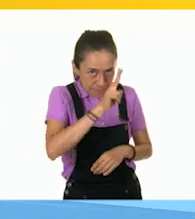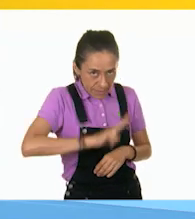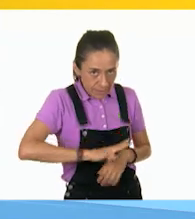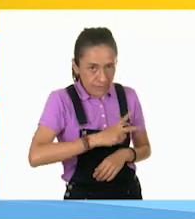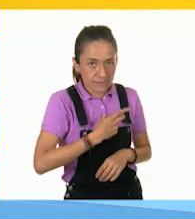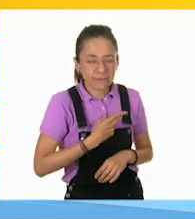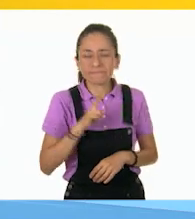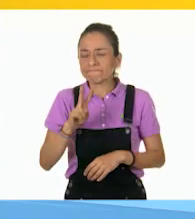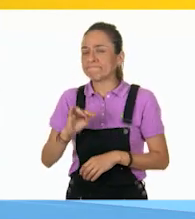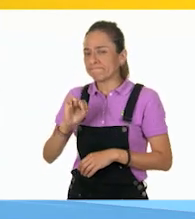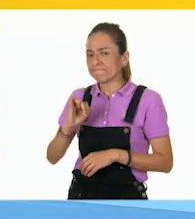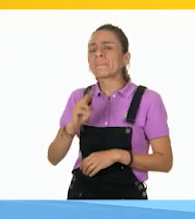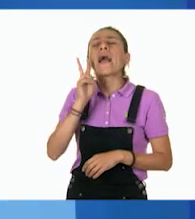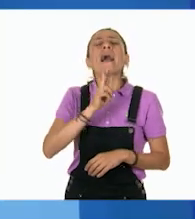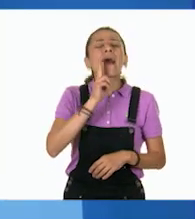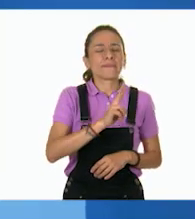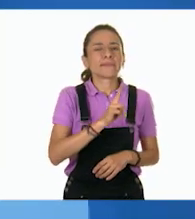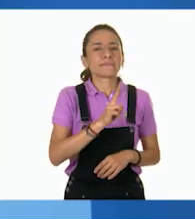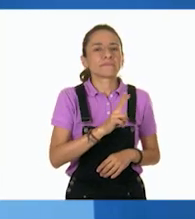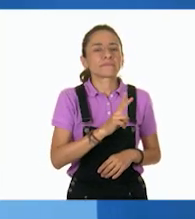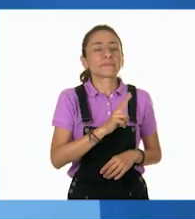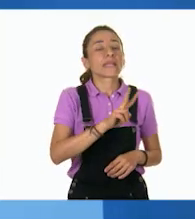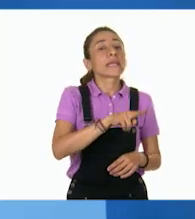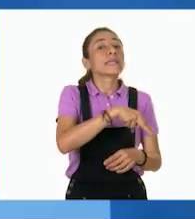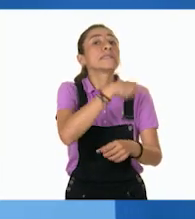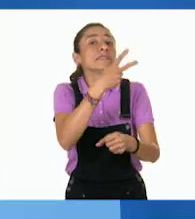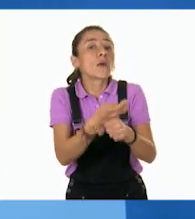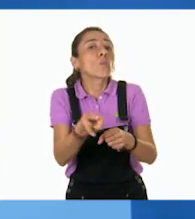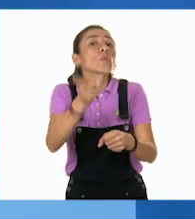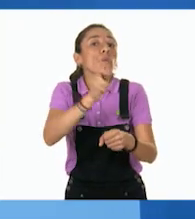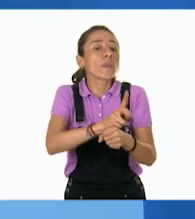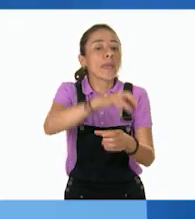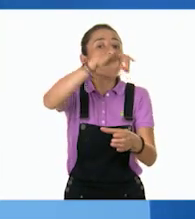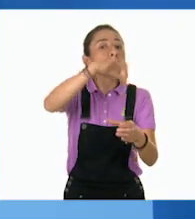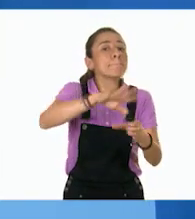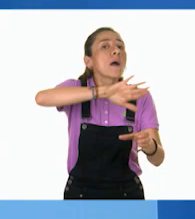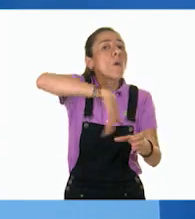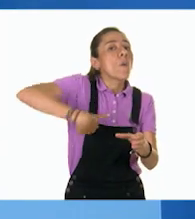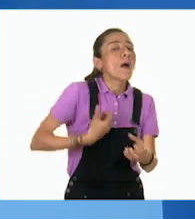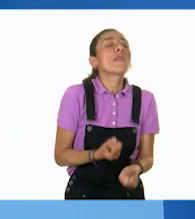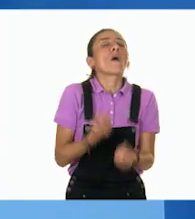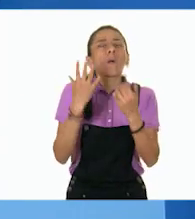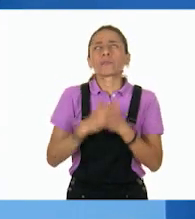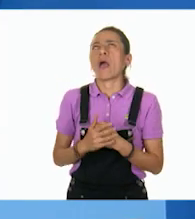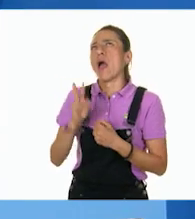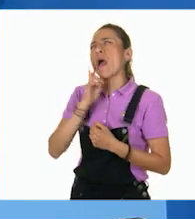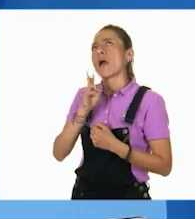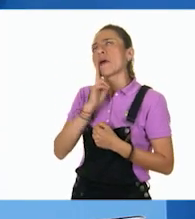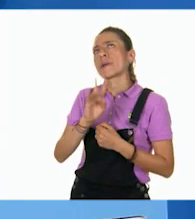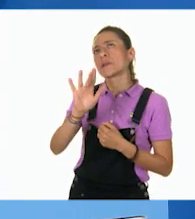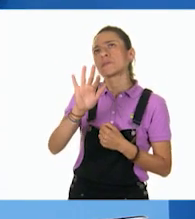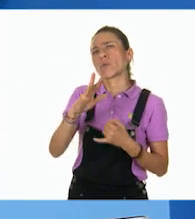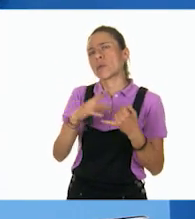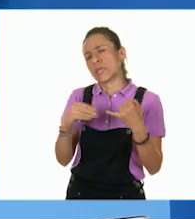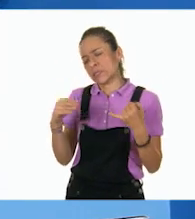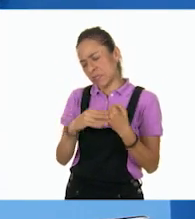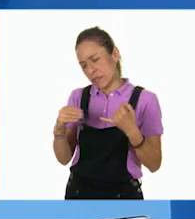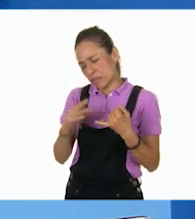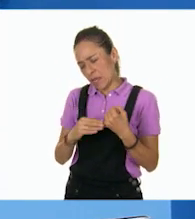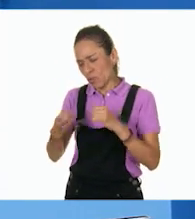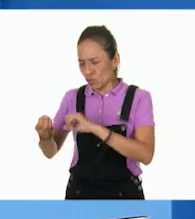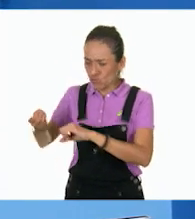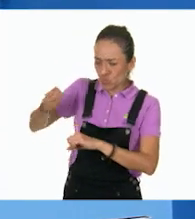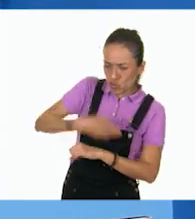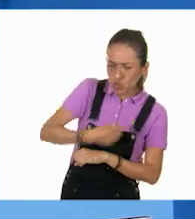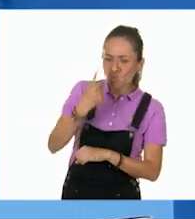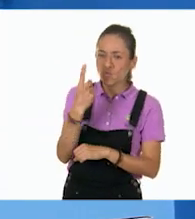ahorrado el segundo día. Sí, entonces para el segundo día, si ya tenía los 50 centavos y 1.50,